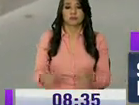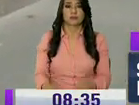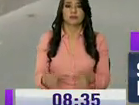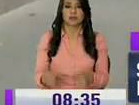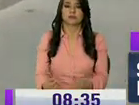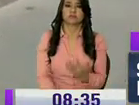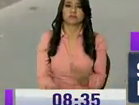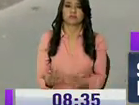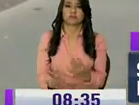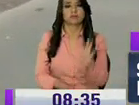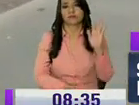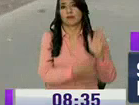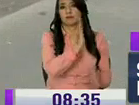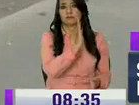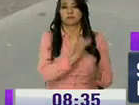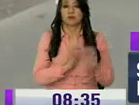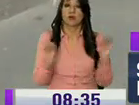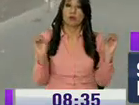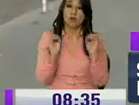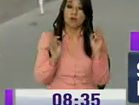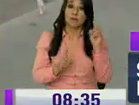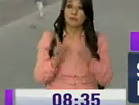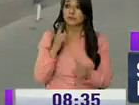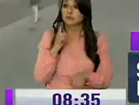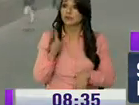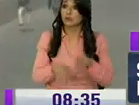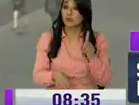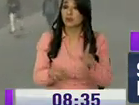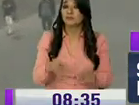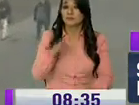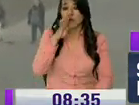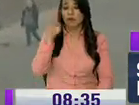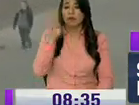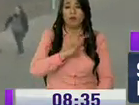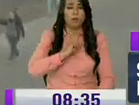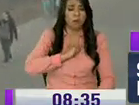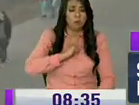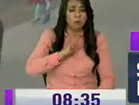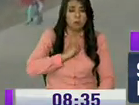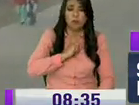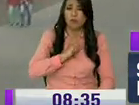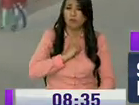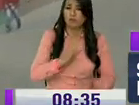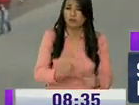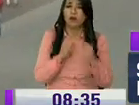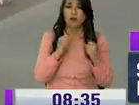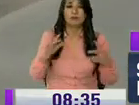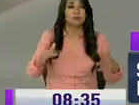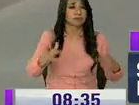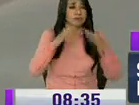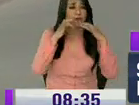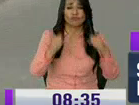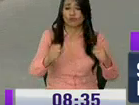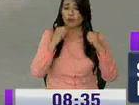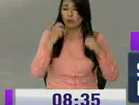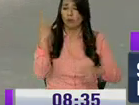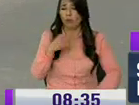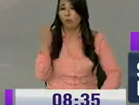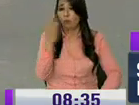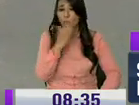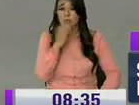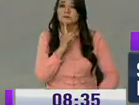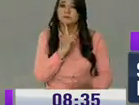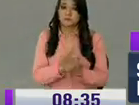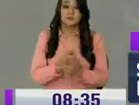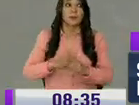las han quemado. Hay veces en que ya no se puede ni respirar aquí por la contaminación que está habiendo por la quema de estas